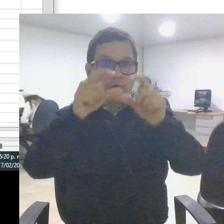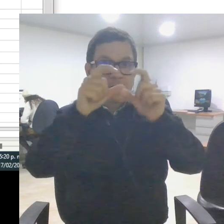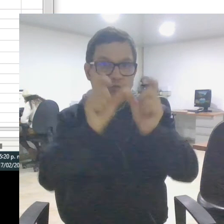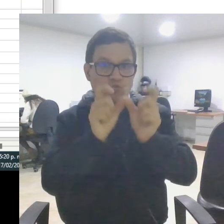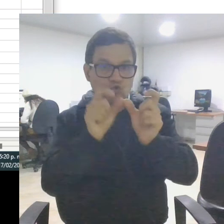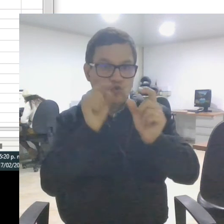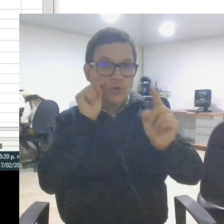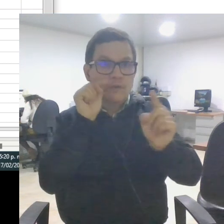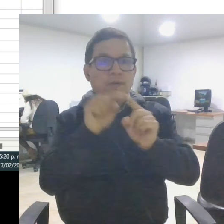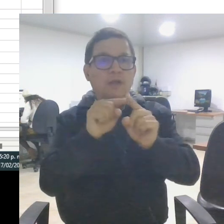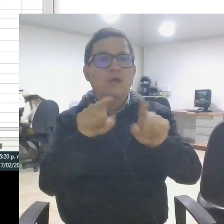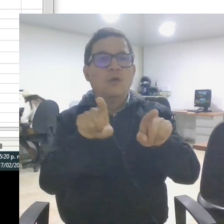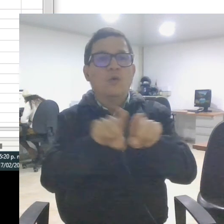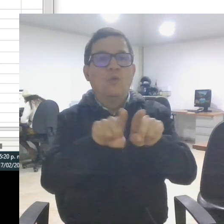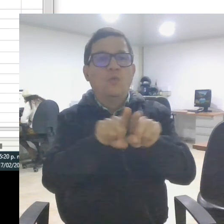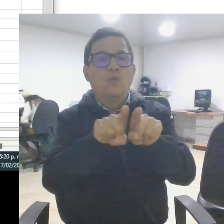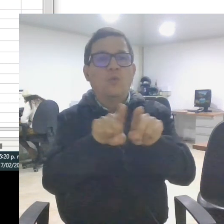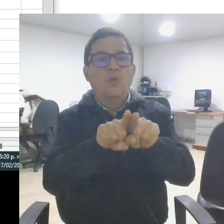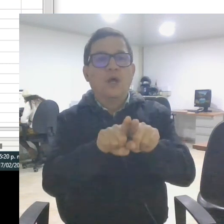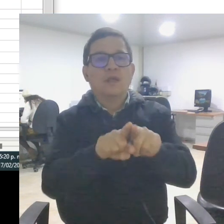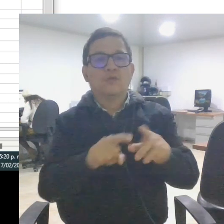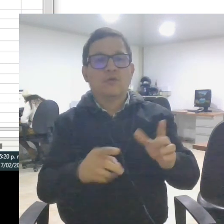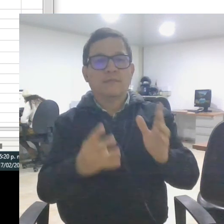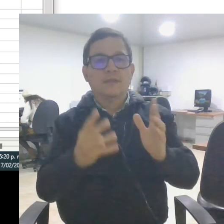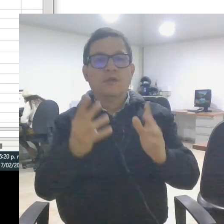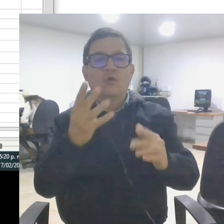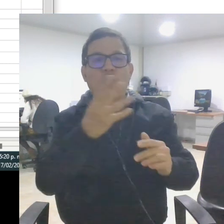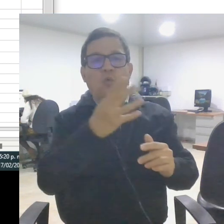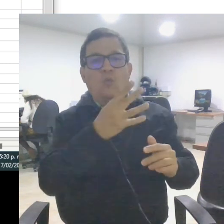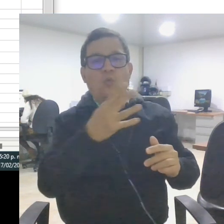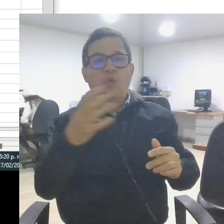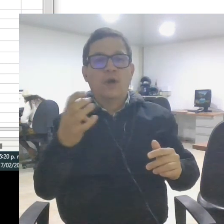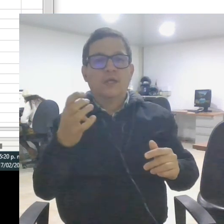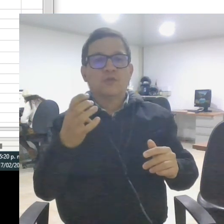terminó siendo